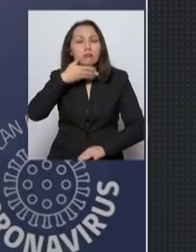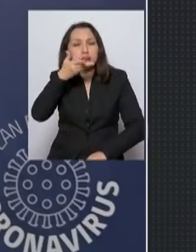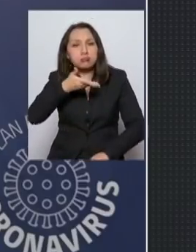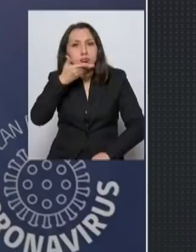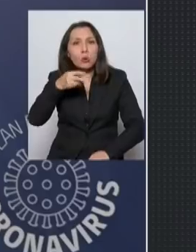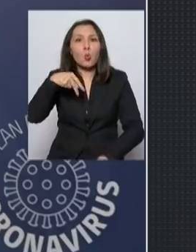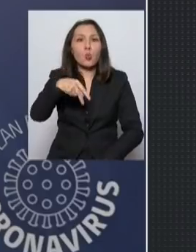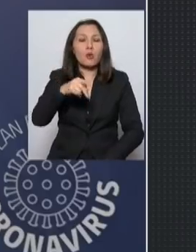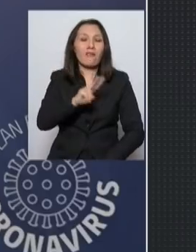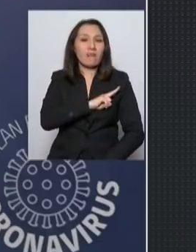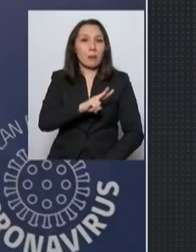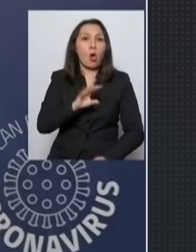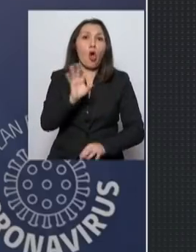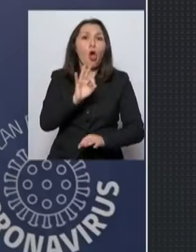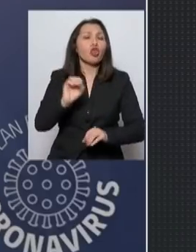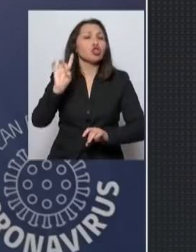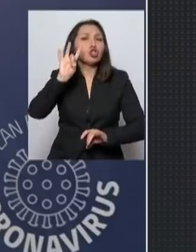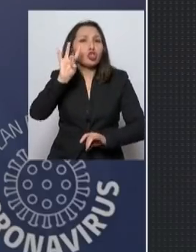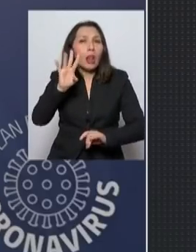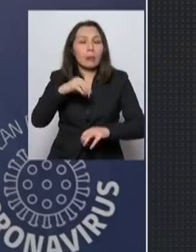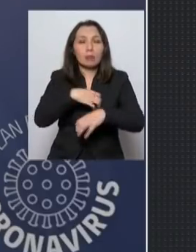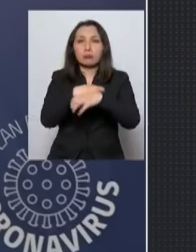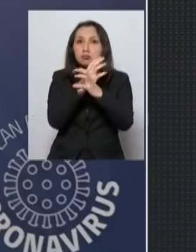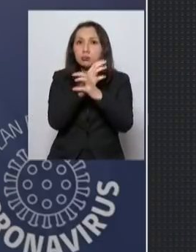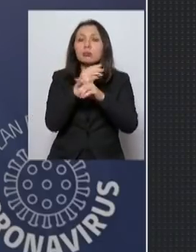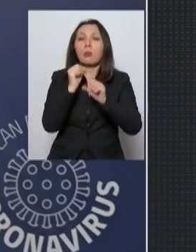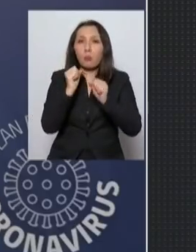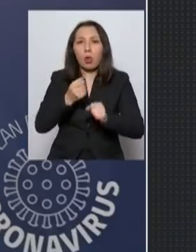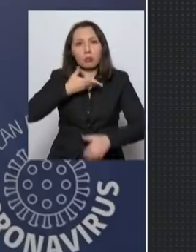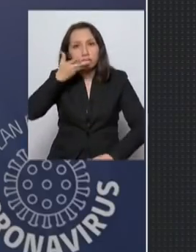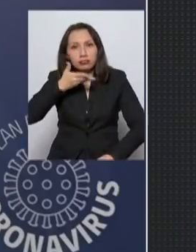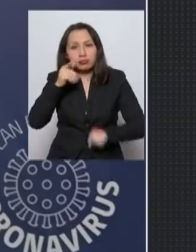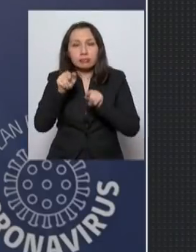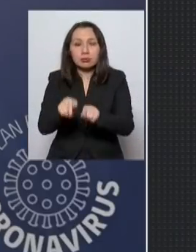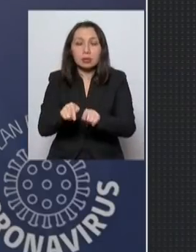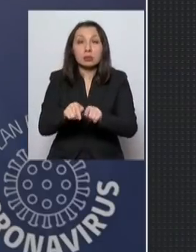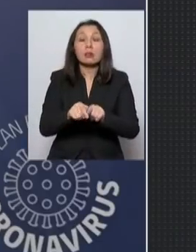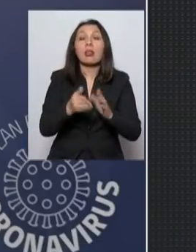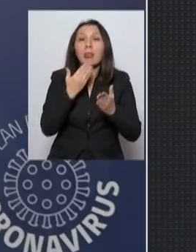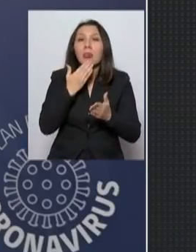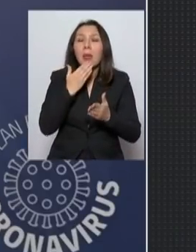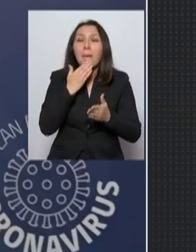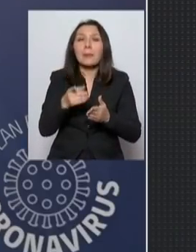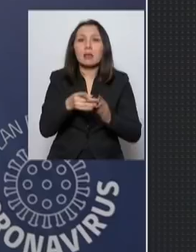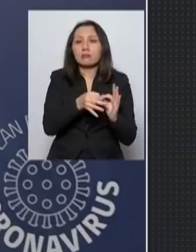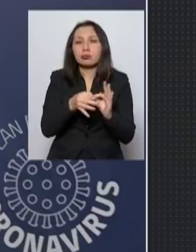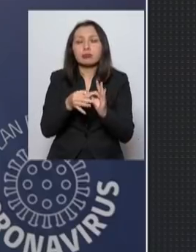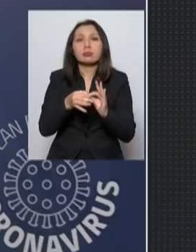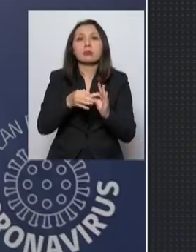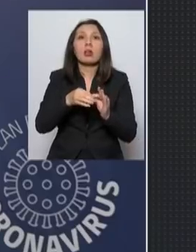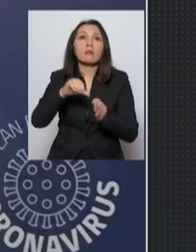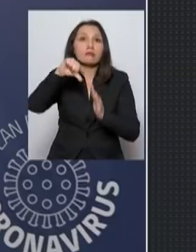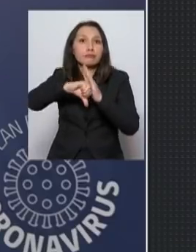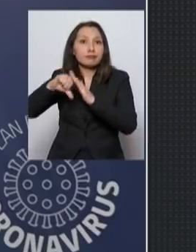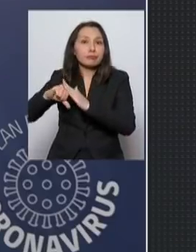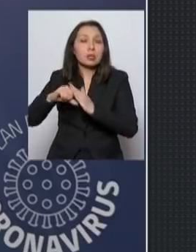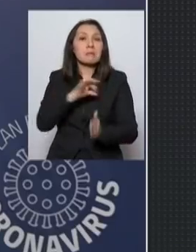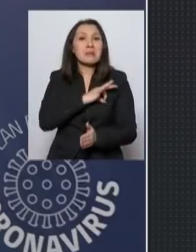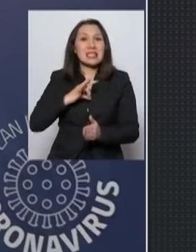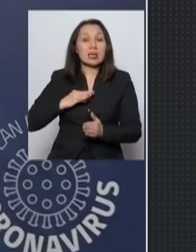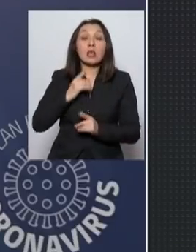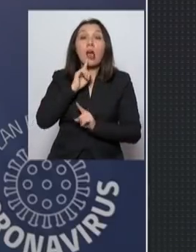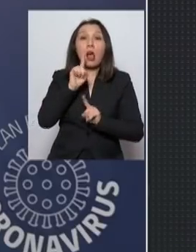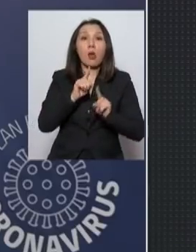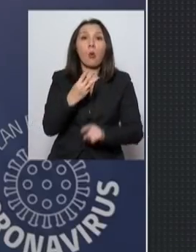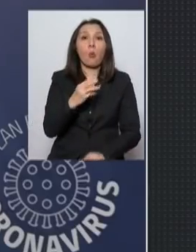que sea totalmente telemática. Y sobre ese mismo punto también los criterios para las cuarentenas de los ministros, porque sabemos que están en cuarentena